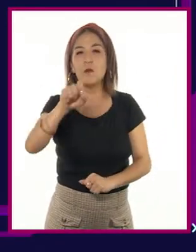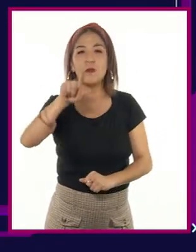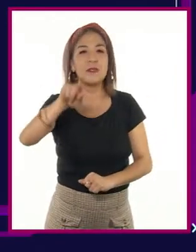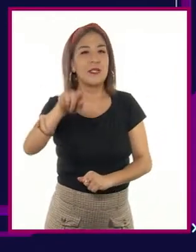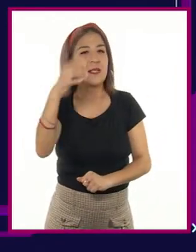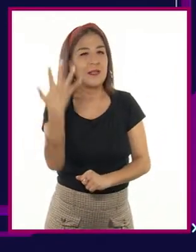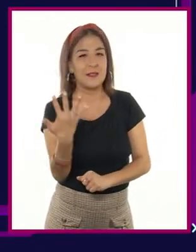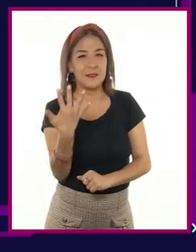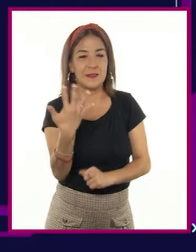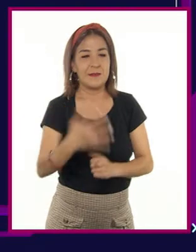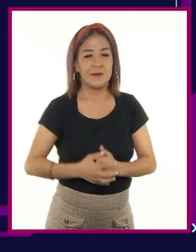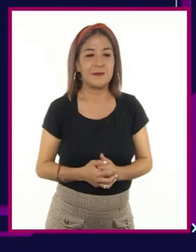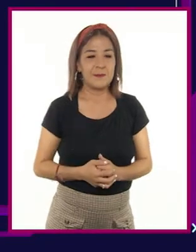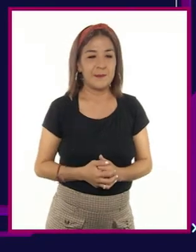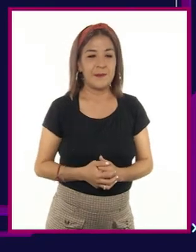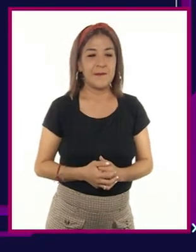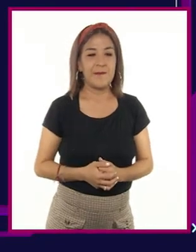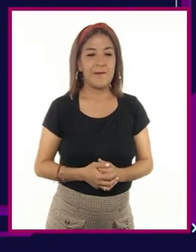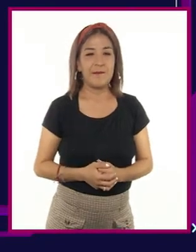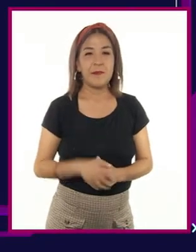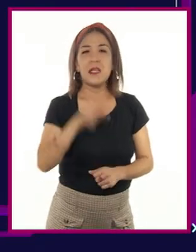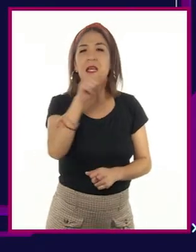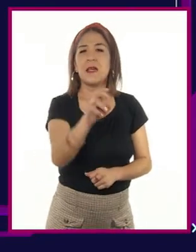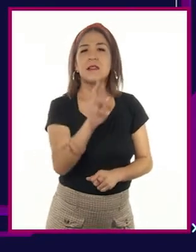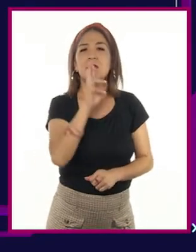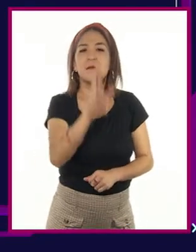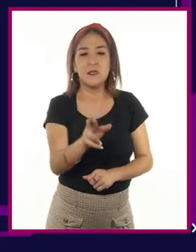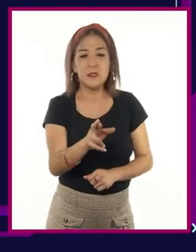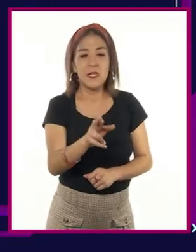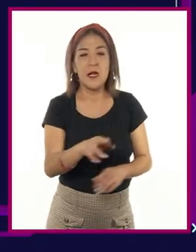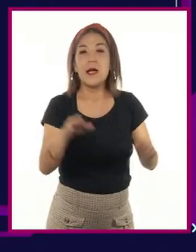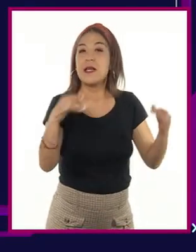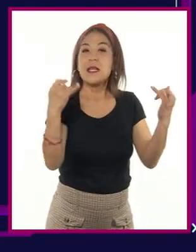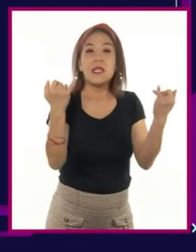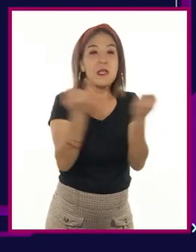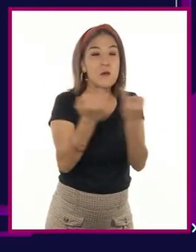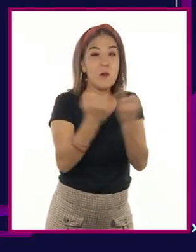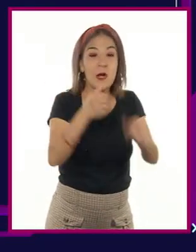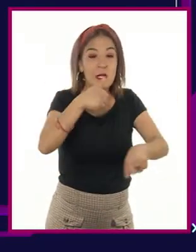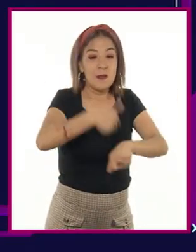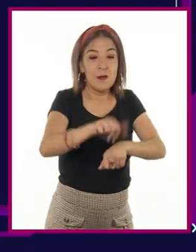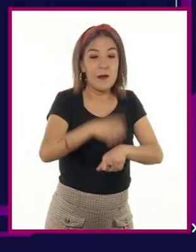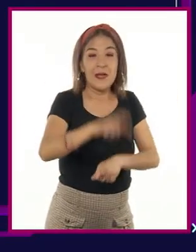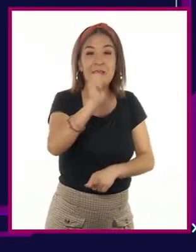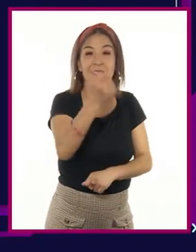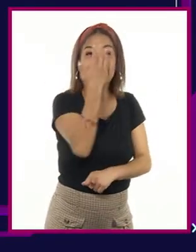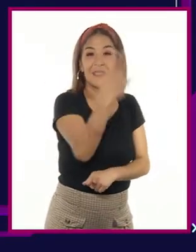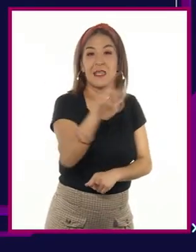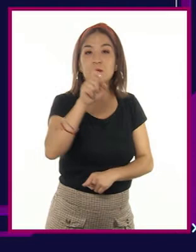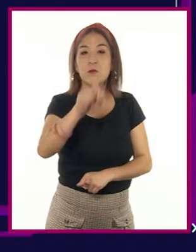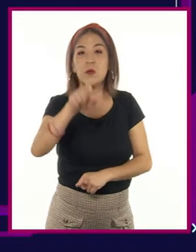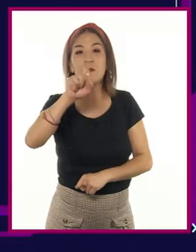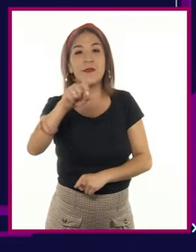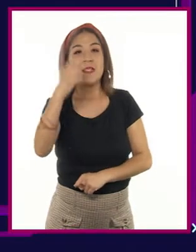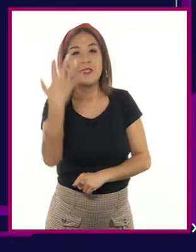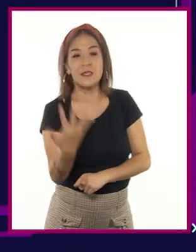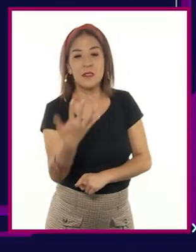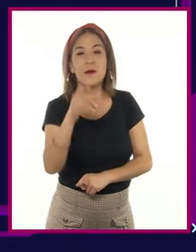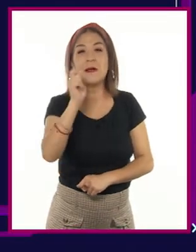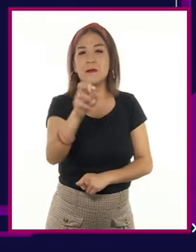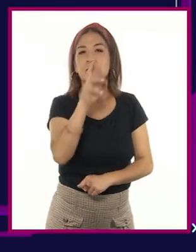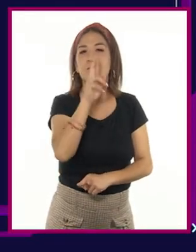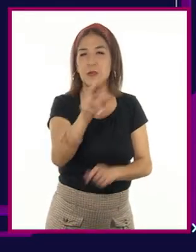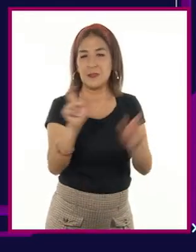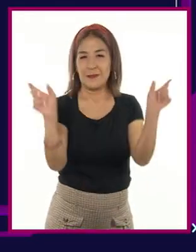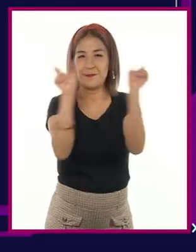1.75 una expresión que debe ser igual a 10.25 por lo que la ecuación queda